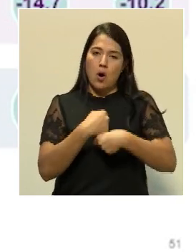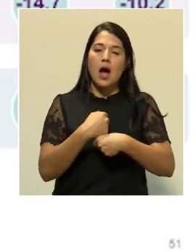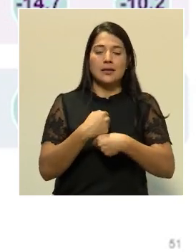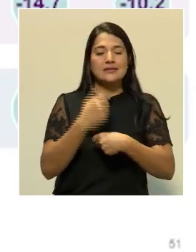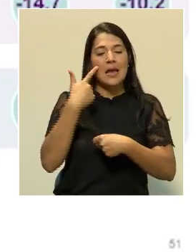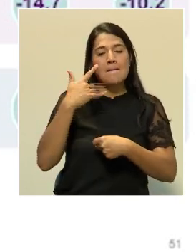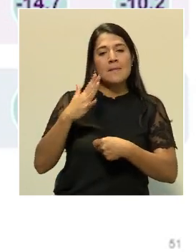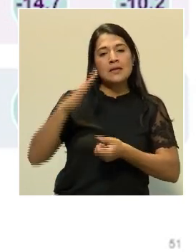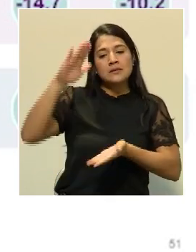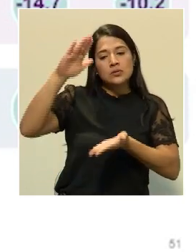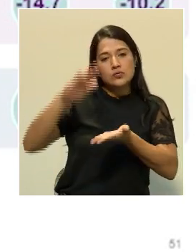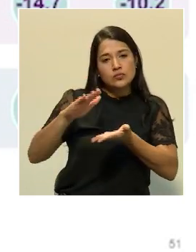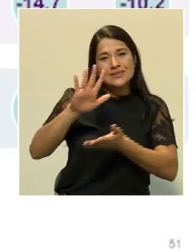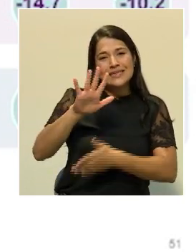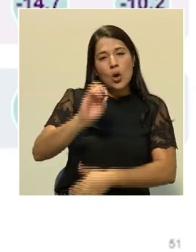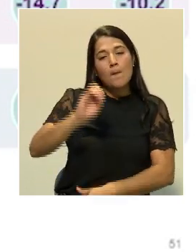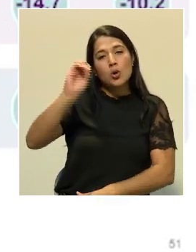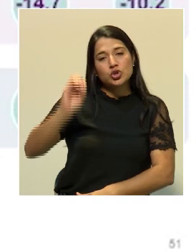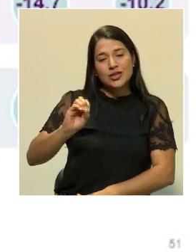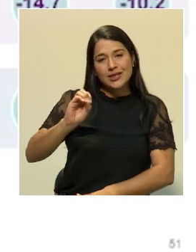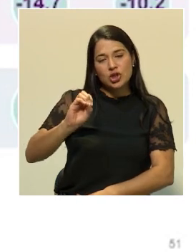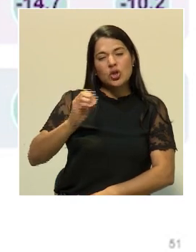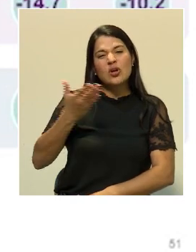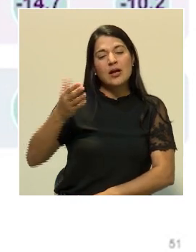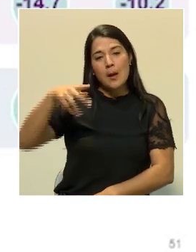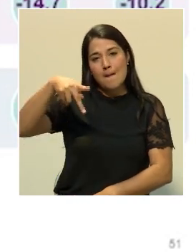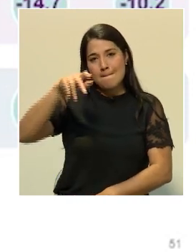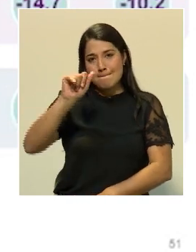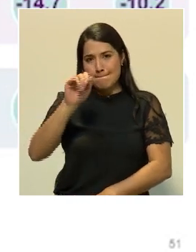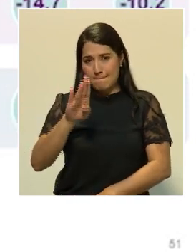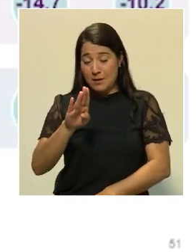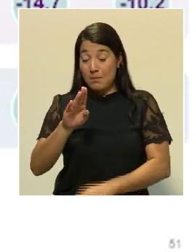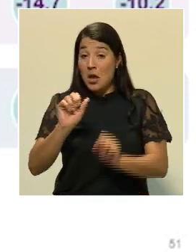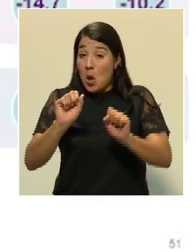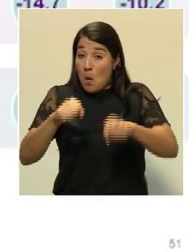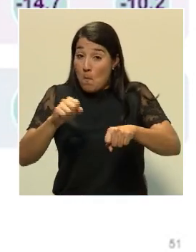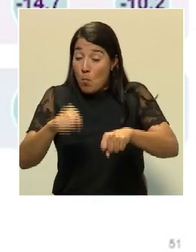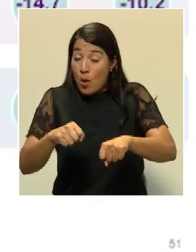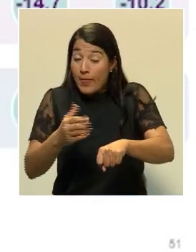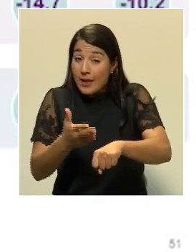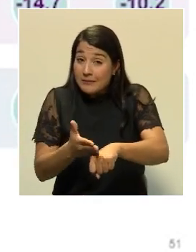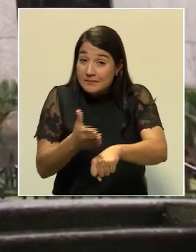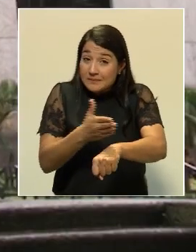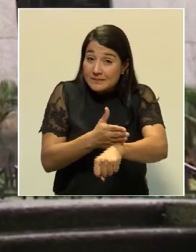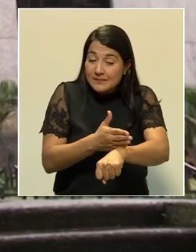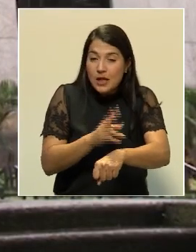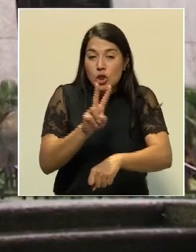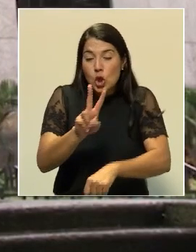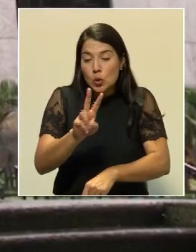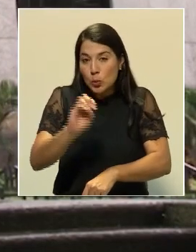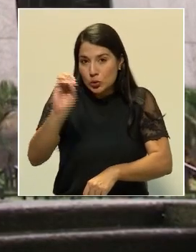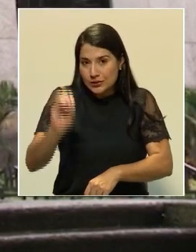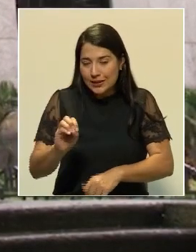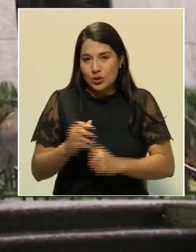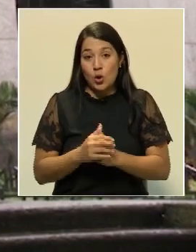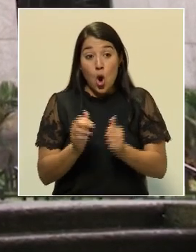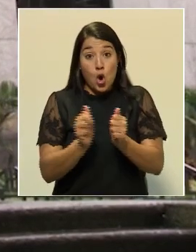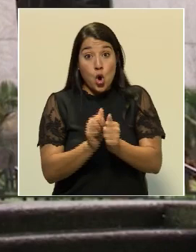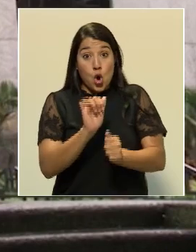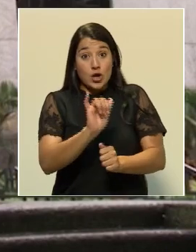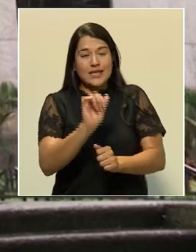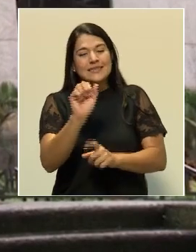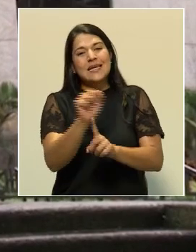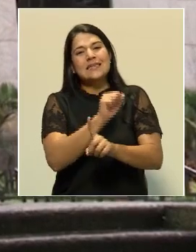caída del PIB del 5%, con una recuperación parcial, decía, apenas parcial, del 2%. Con este panorama se espera